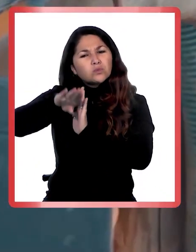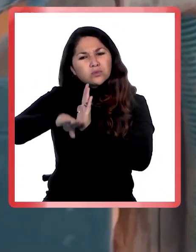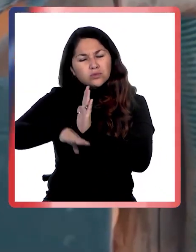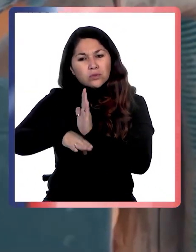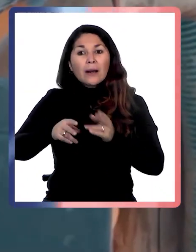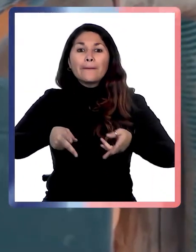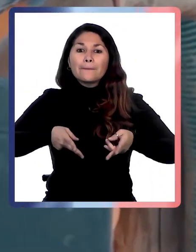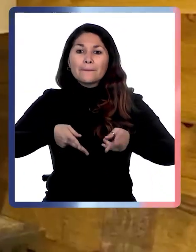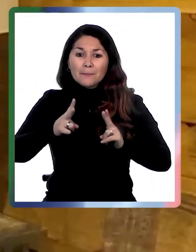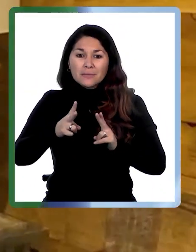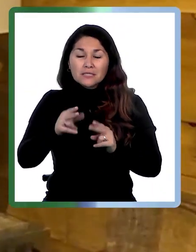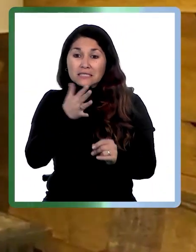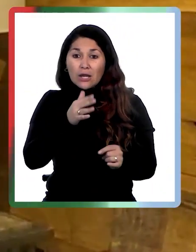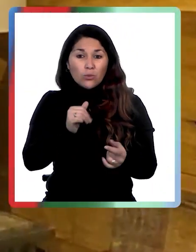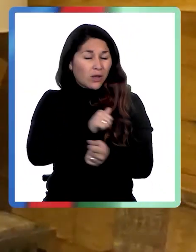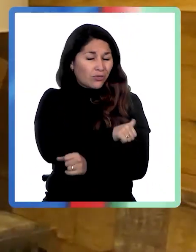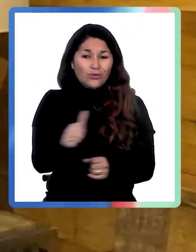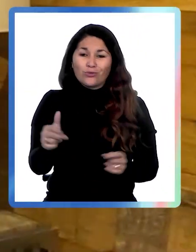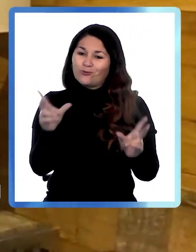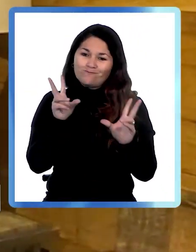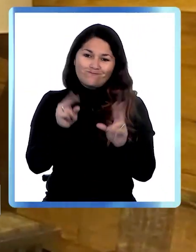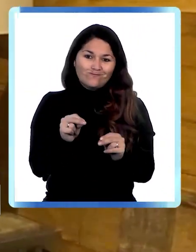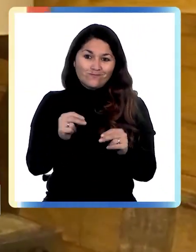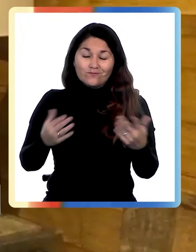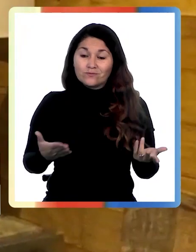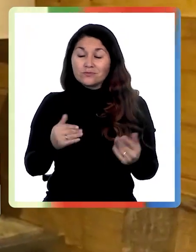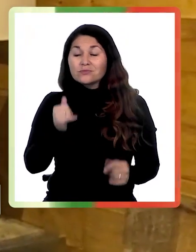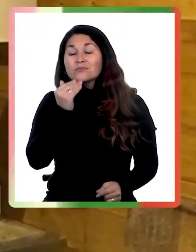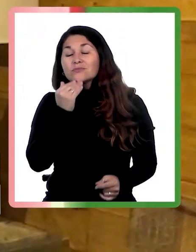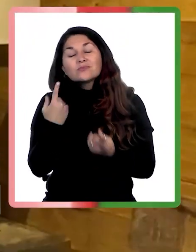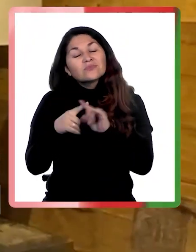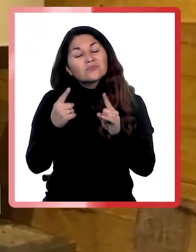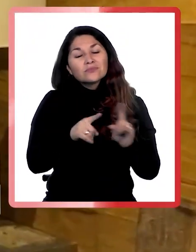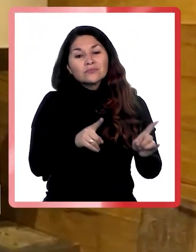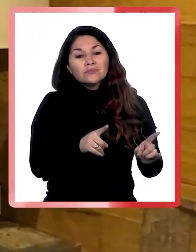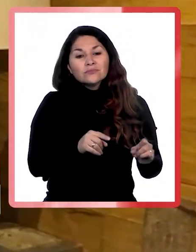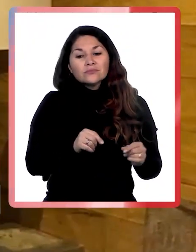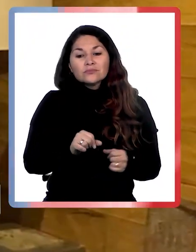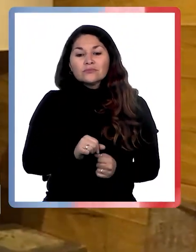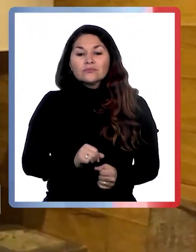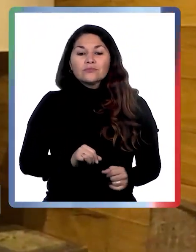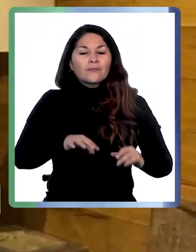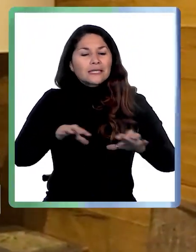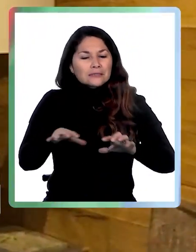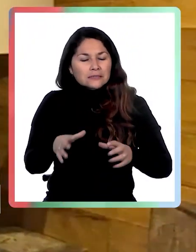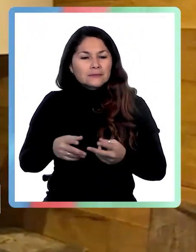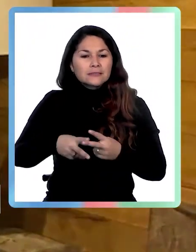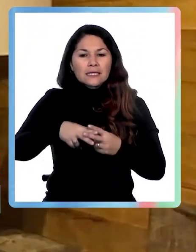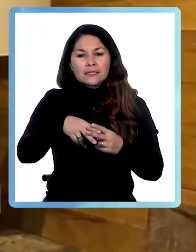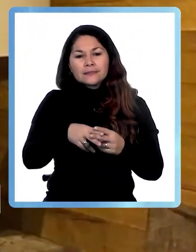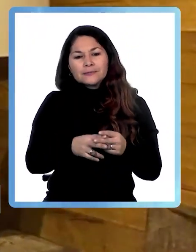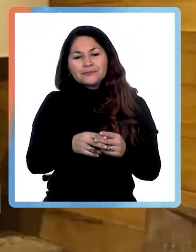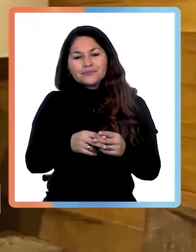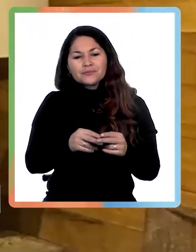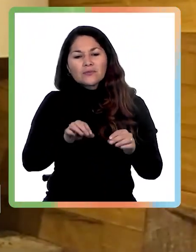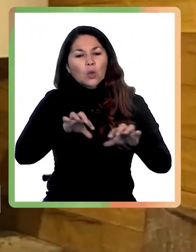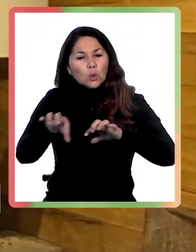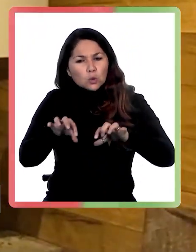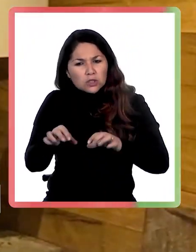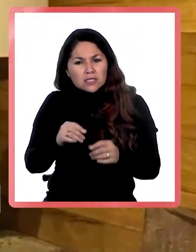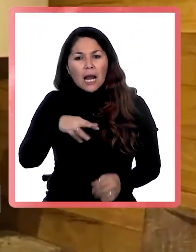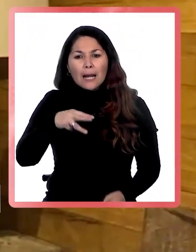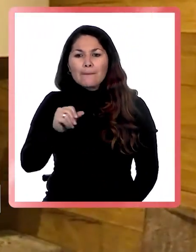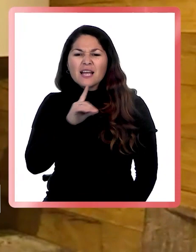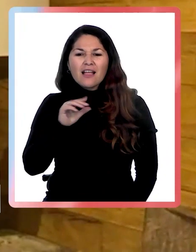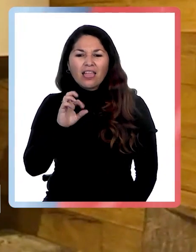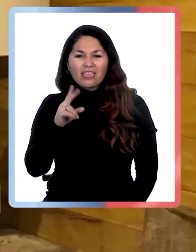bajo que nos permite llegar con el agua a todas las casas y seguramente también habrán otras medidas como mejorar O Reparar los materiales extender A lo